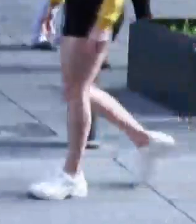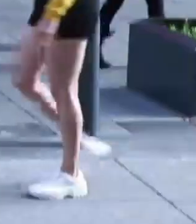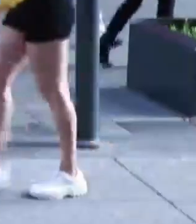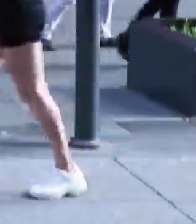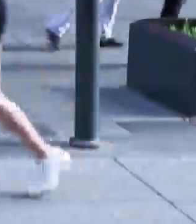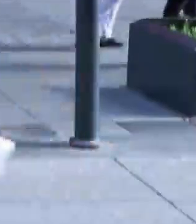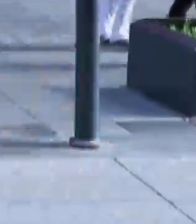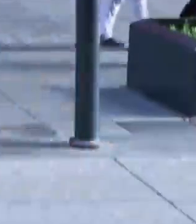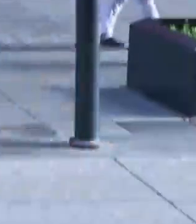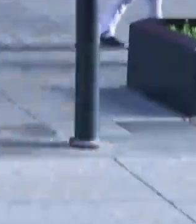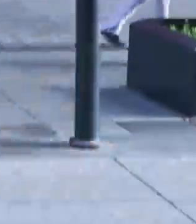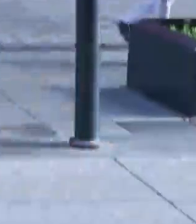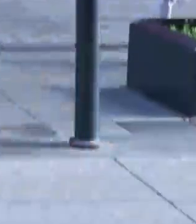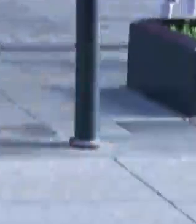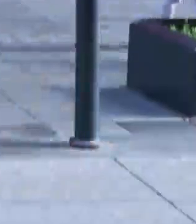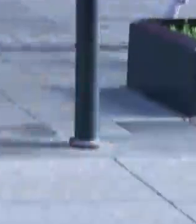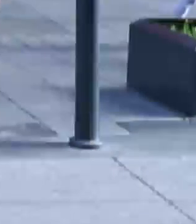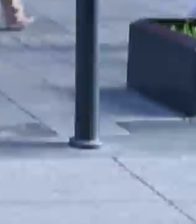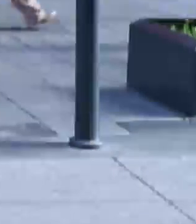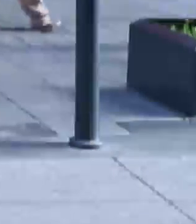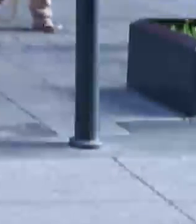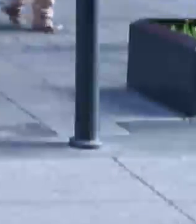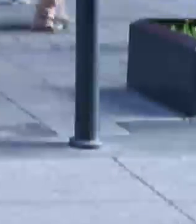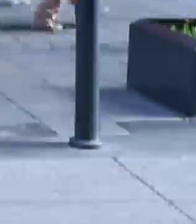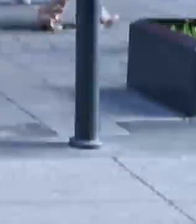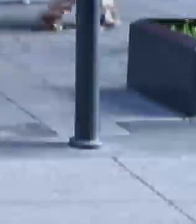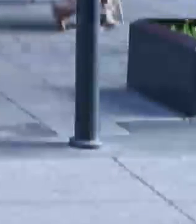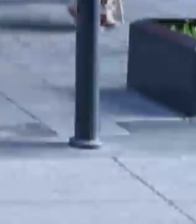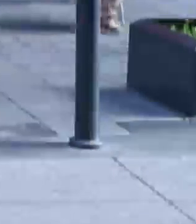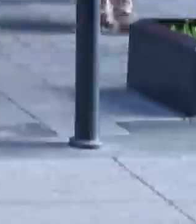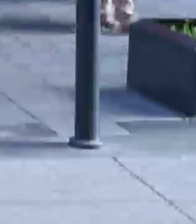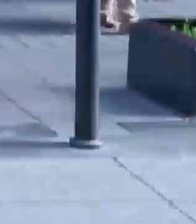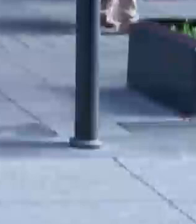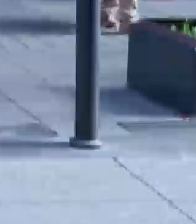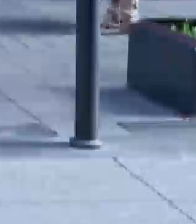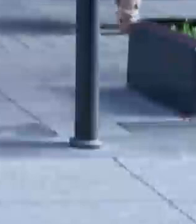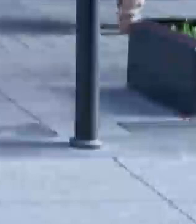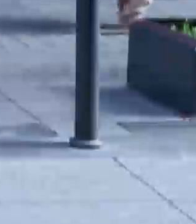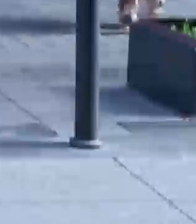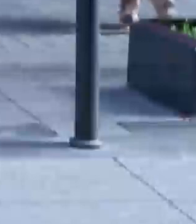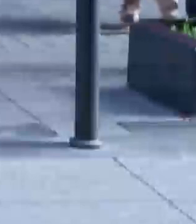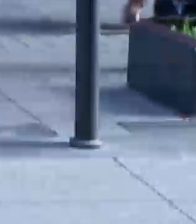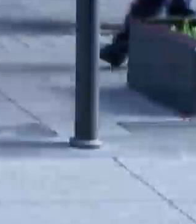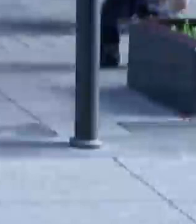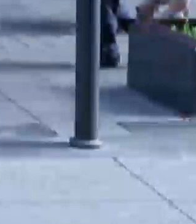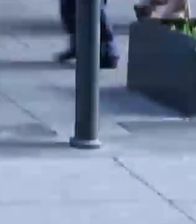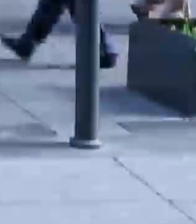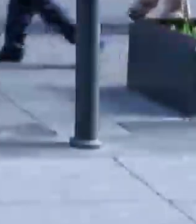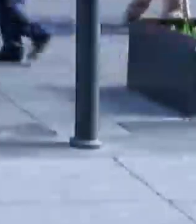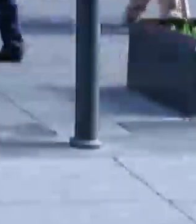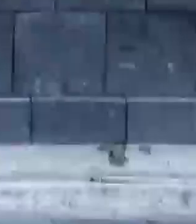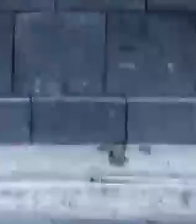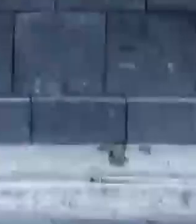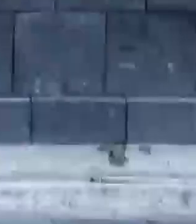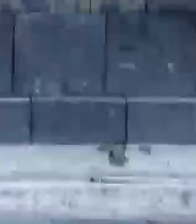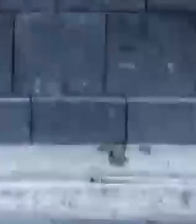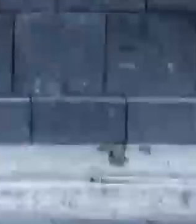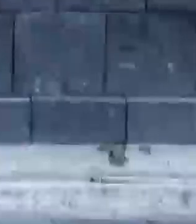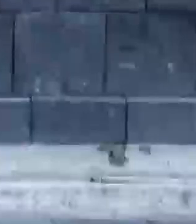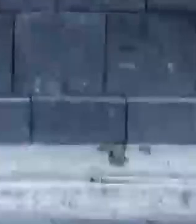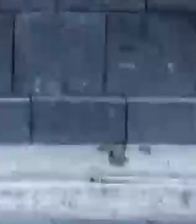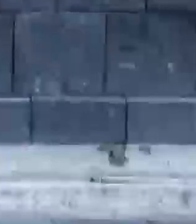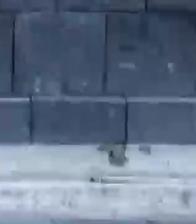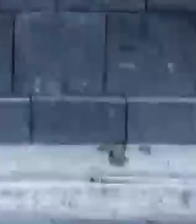luces. Ciudad de víscera, encarnación de pluma. Ciudad perro, ciudad lepra y cólera hundida.